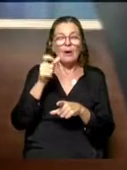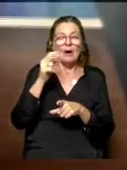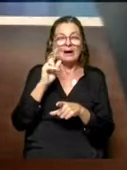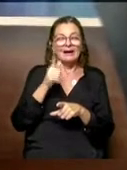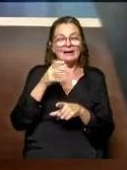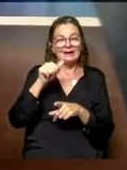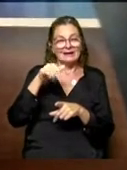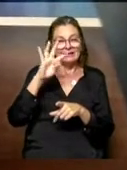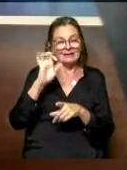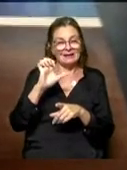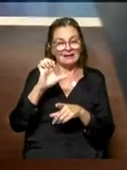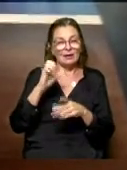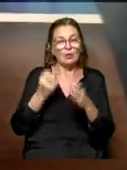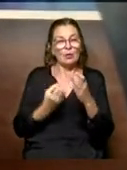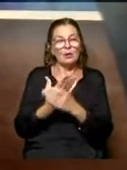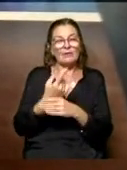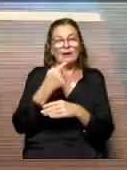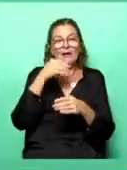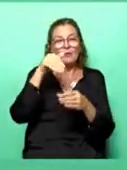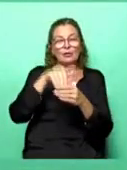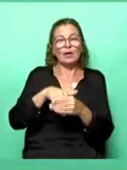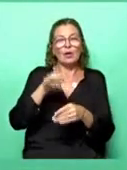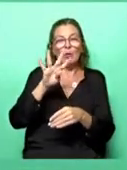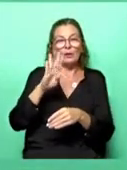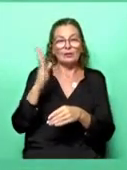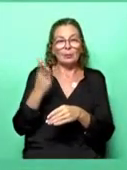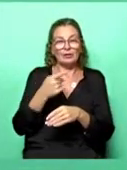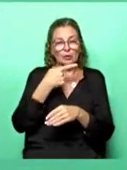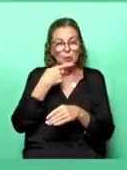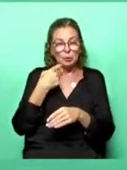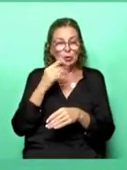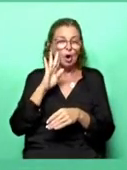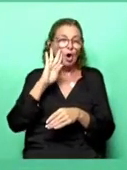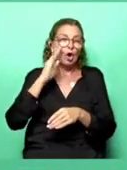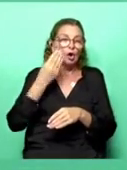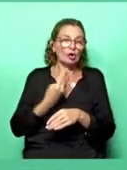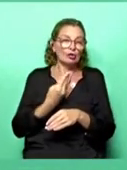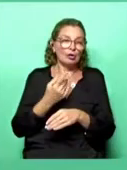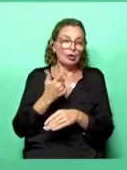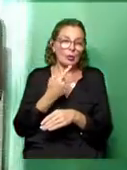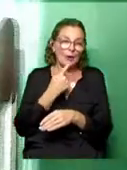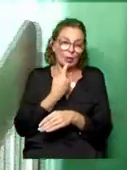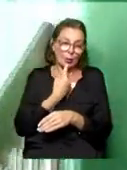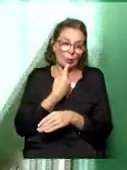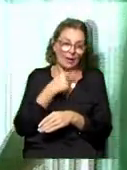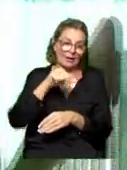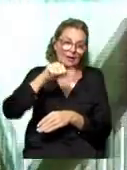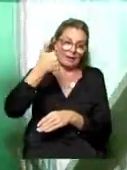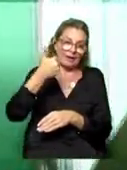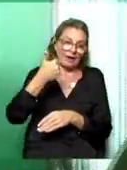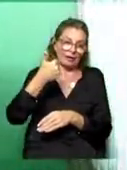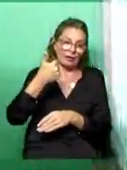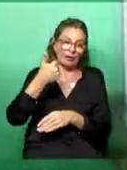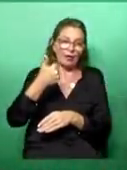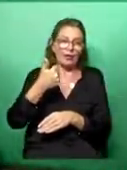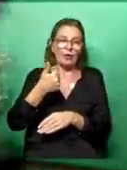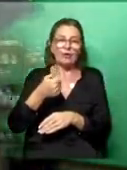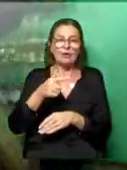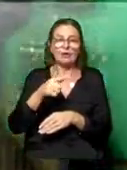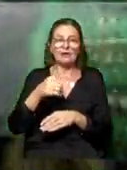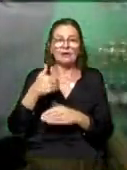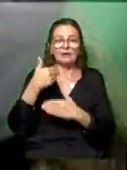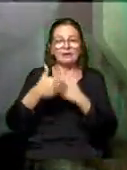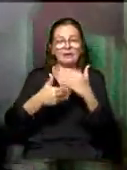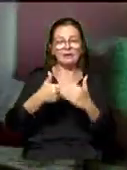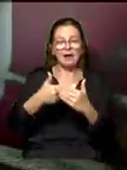Vladislav Davankov, a quien ha votado el 4% de los rusos, reconoció la indudable victoria del actual líder ruso, quien podrá seguir en el